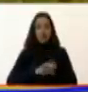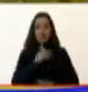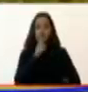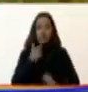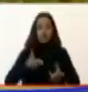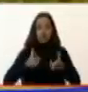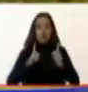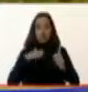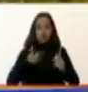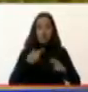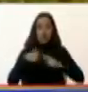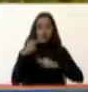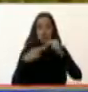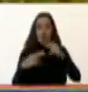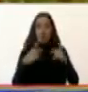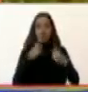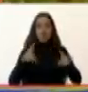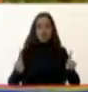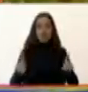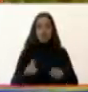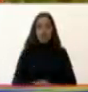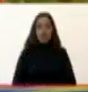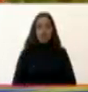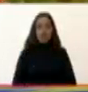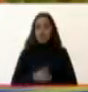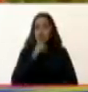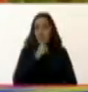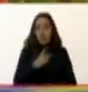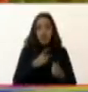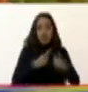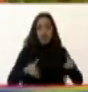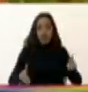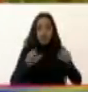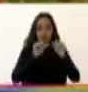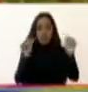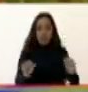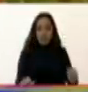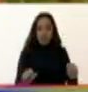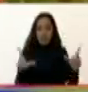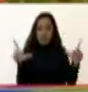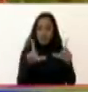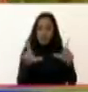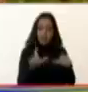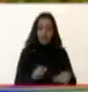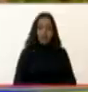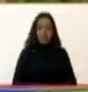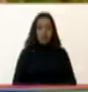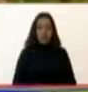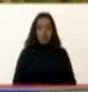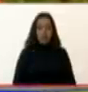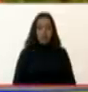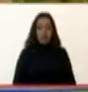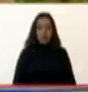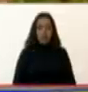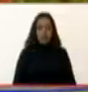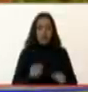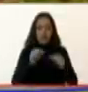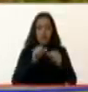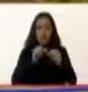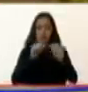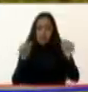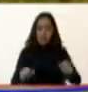de construir una democracia si no hay democracia en el sistema de medios. Y el sistema de medios